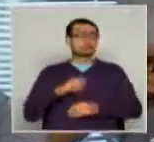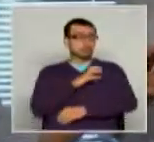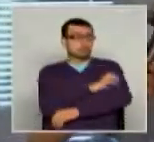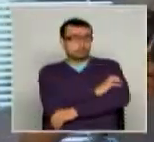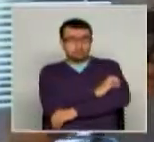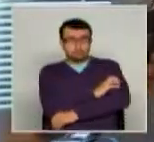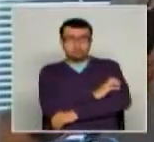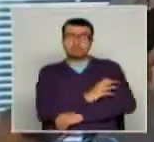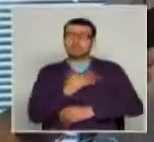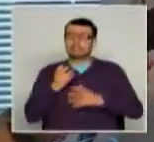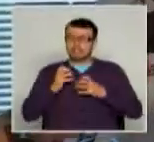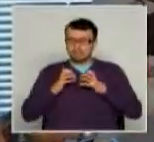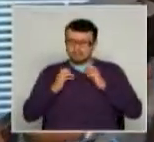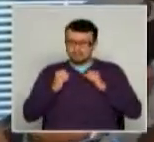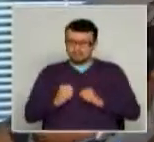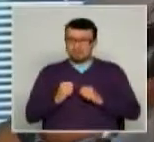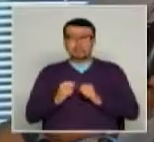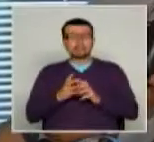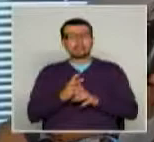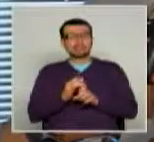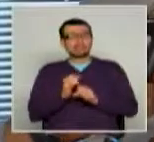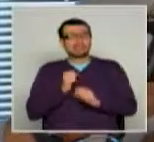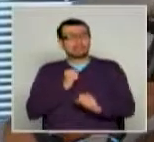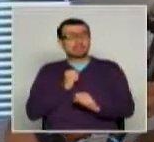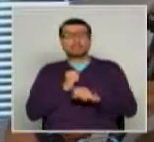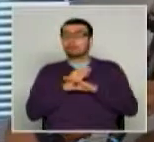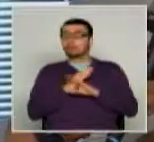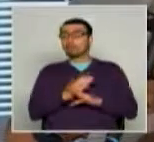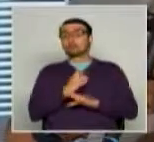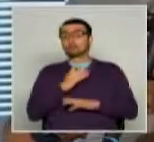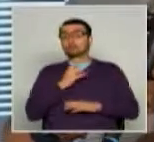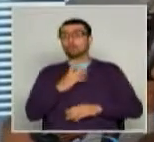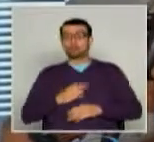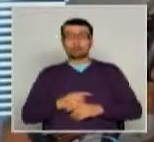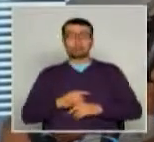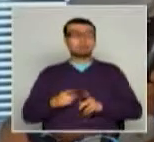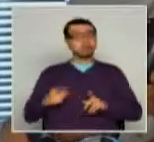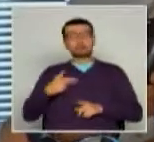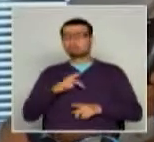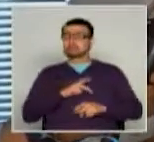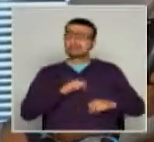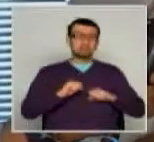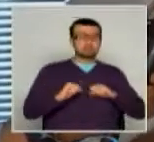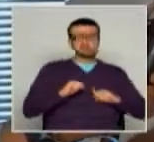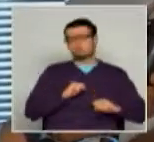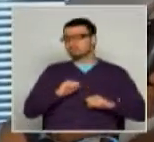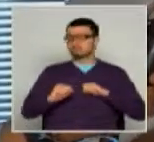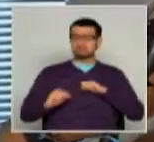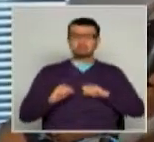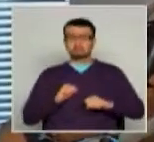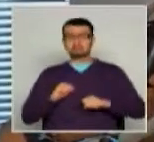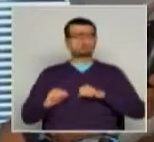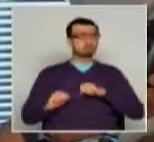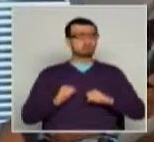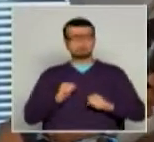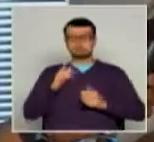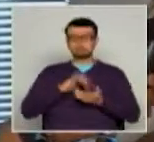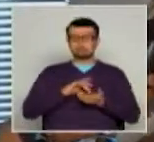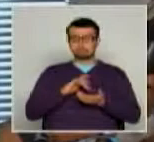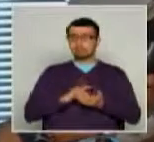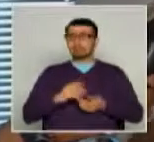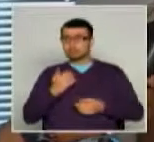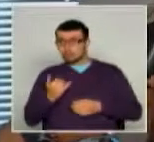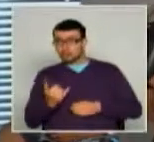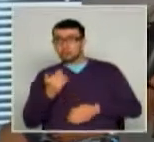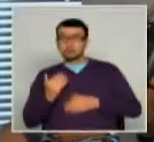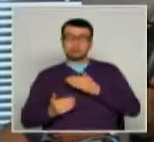de anquilosar, de contraer para evitar el dolor. Pero si nosotros empezamos a hacer que este paciente lentamente vaya